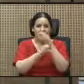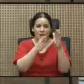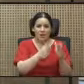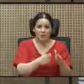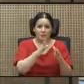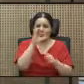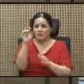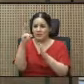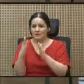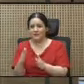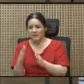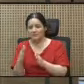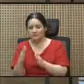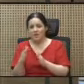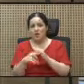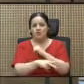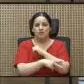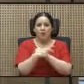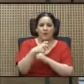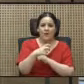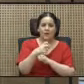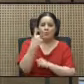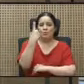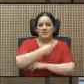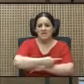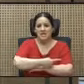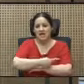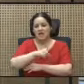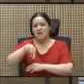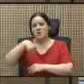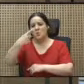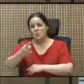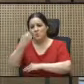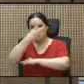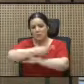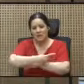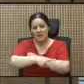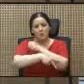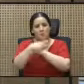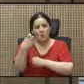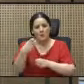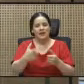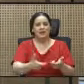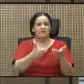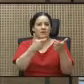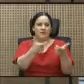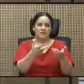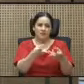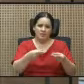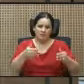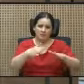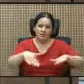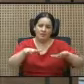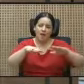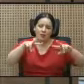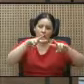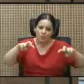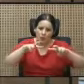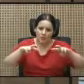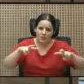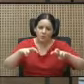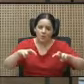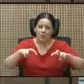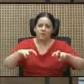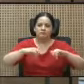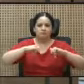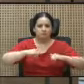inescrupulosos roben un día sí y otro también las riquezas de esta tierra. Con una exploración sostenible de la minería de